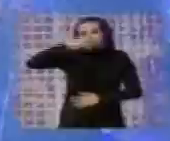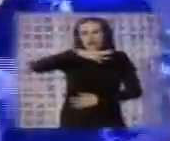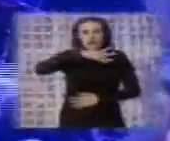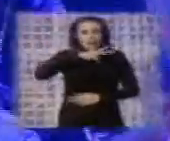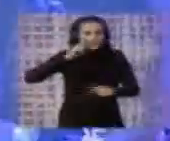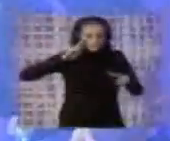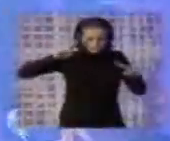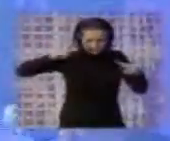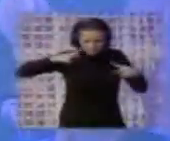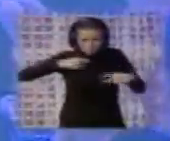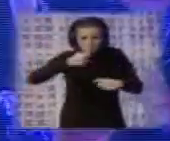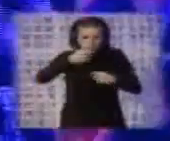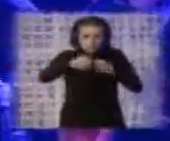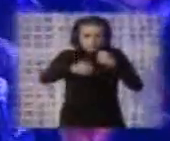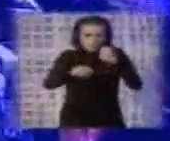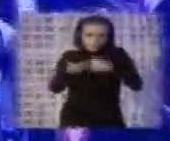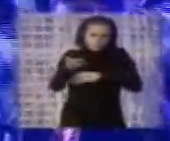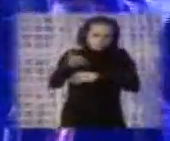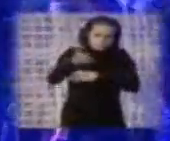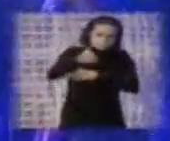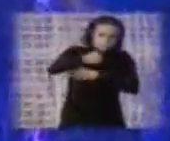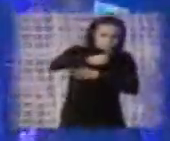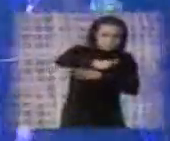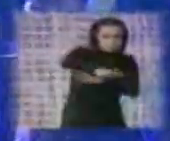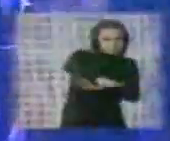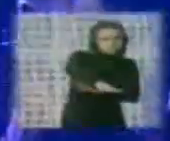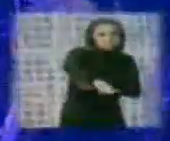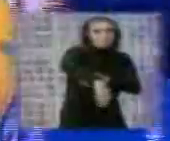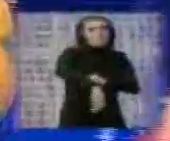veo muriendo con el paso del tiempo.